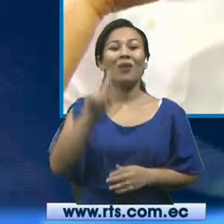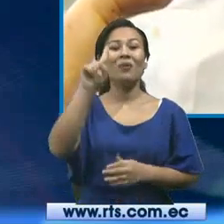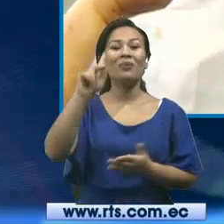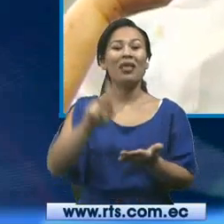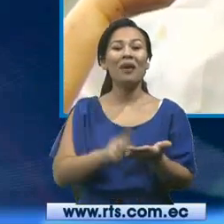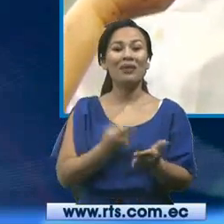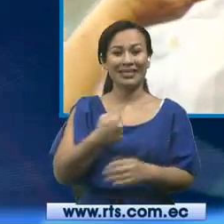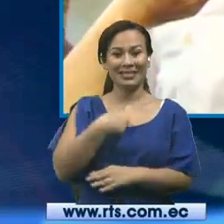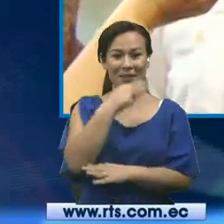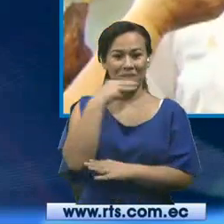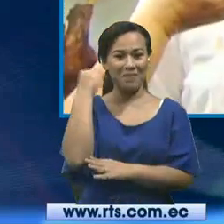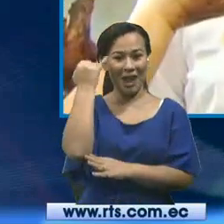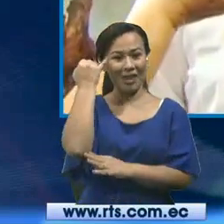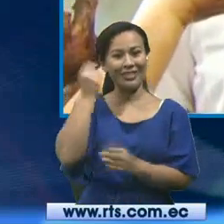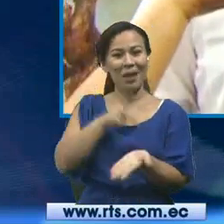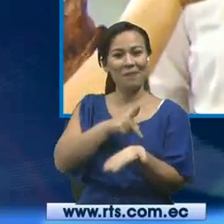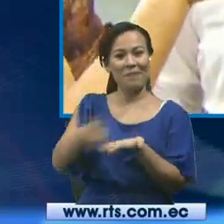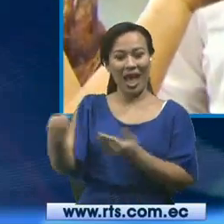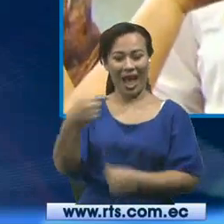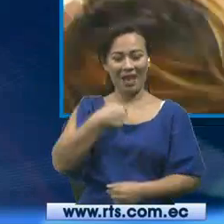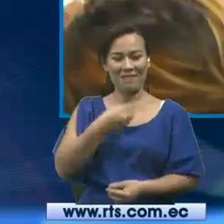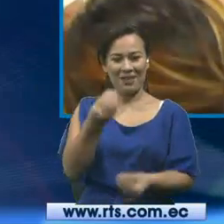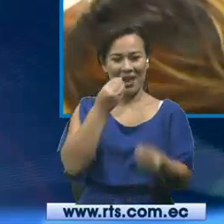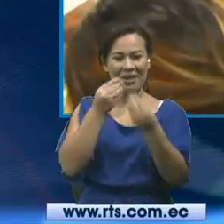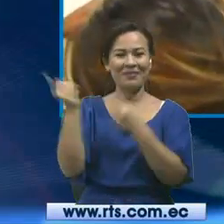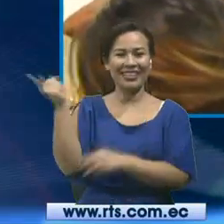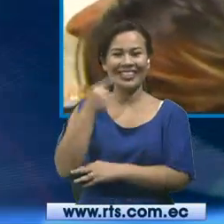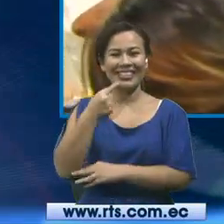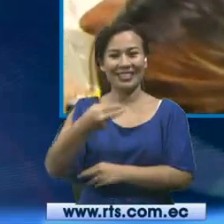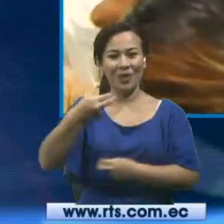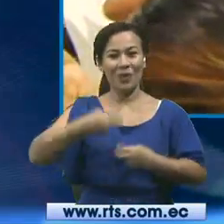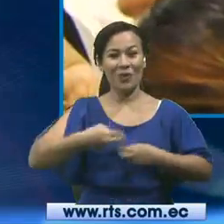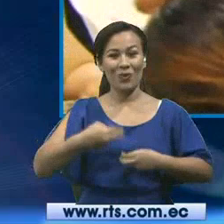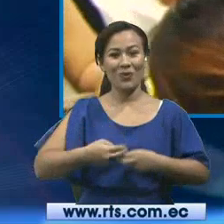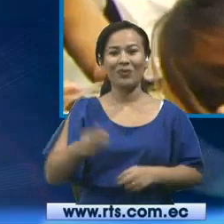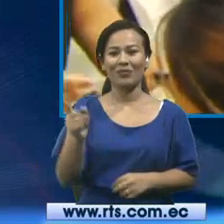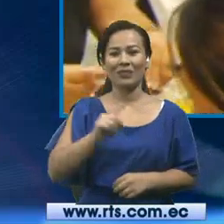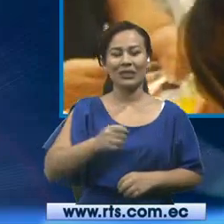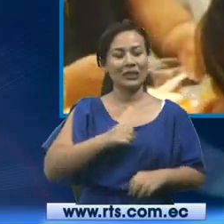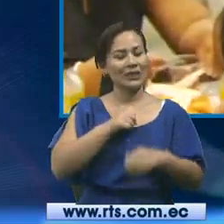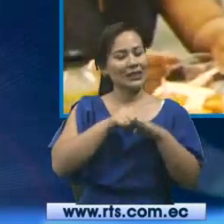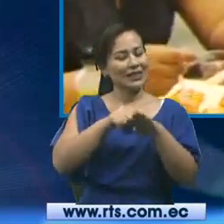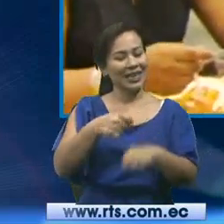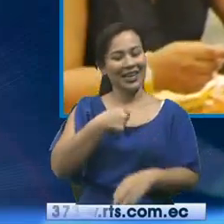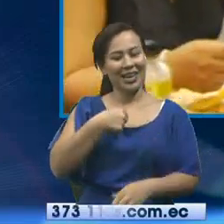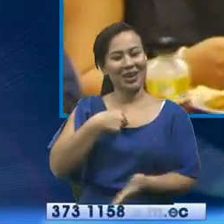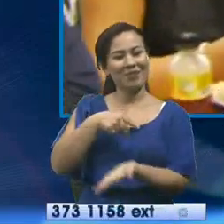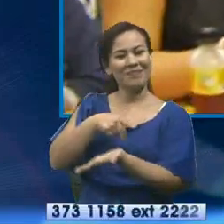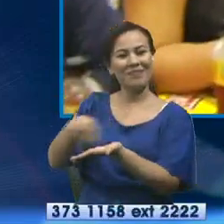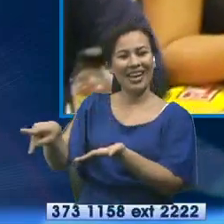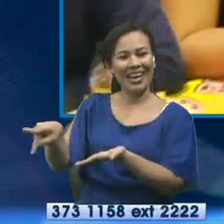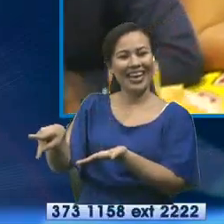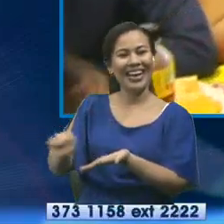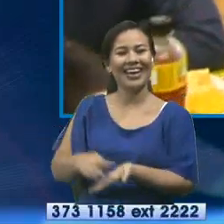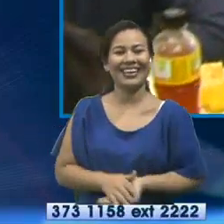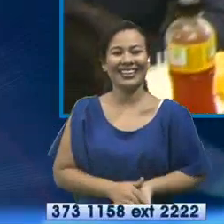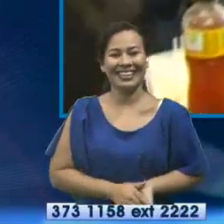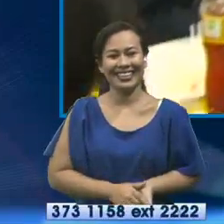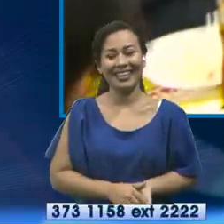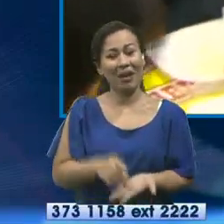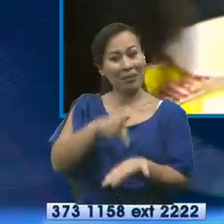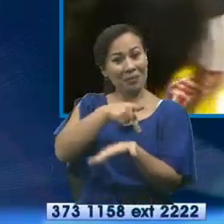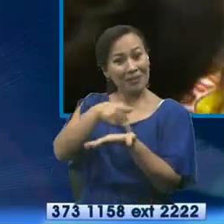sí, no la despreciemos, una vez que otra. Además, la productora va a hacer tremendo sacrificio y María José va a hacer un sacrificio.